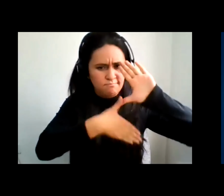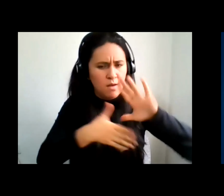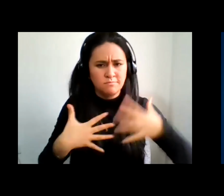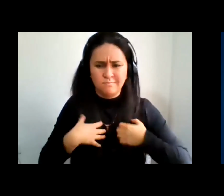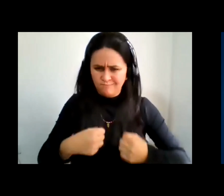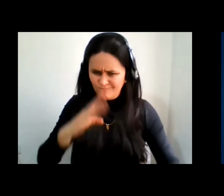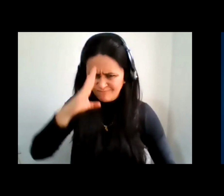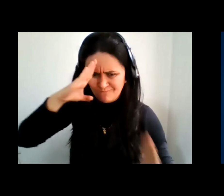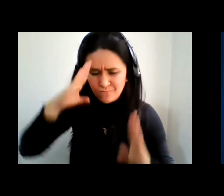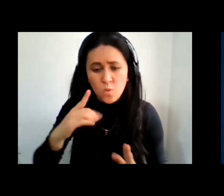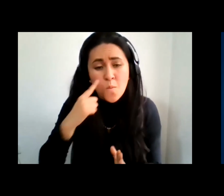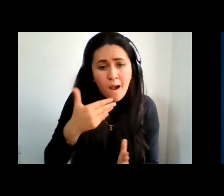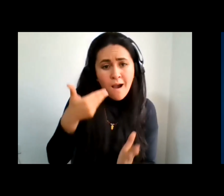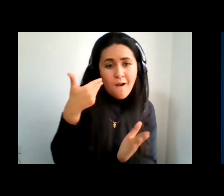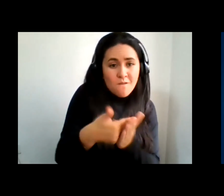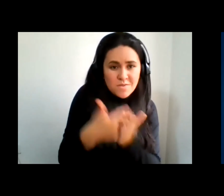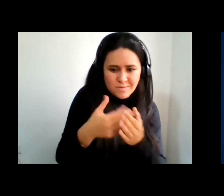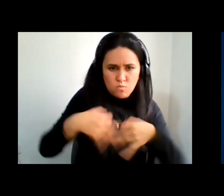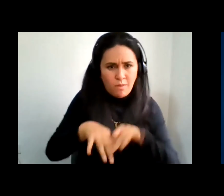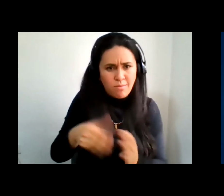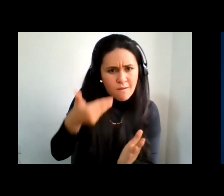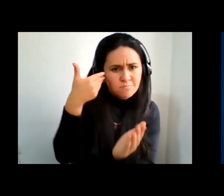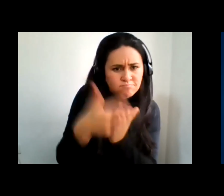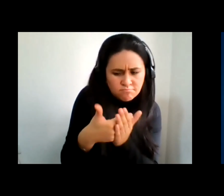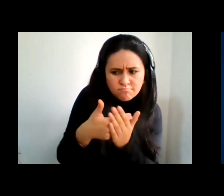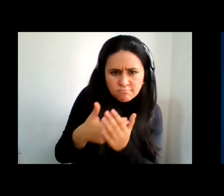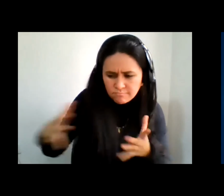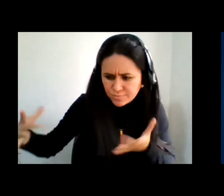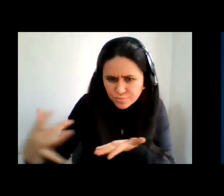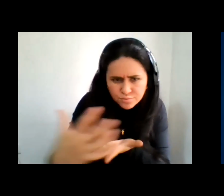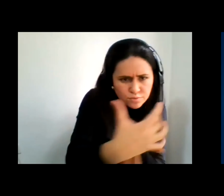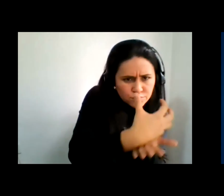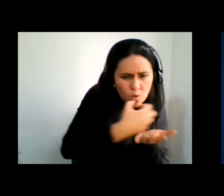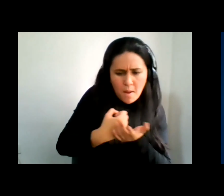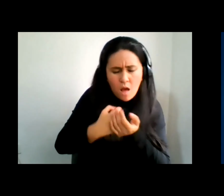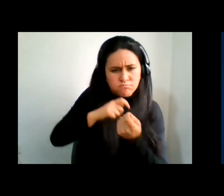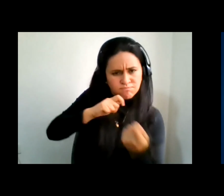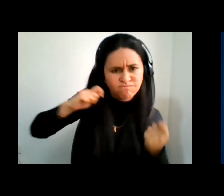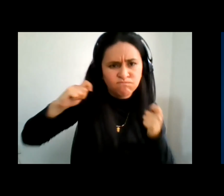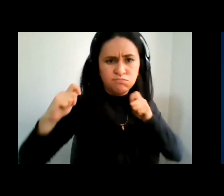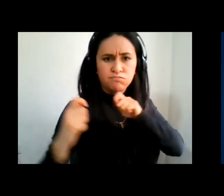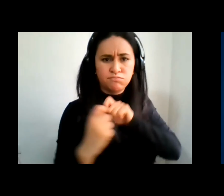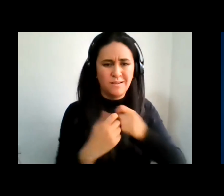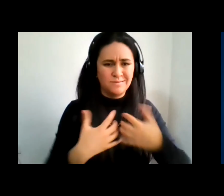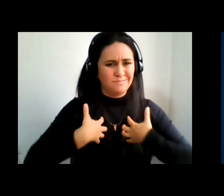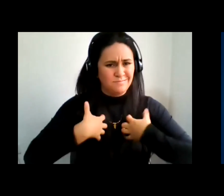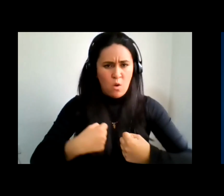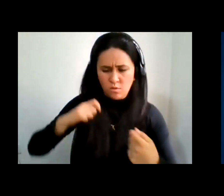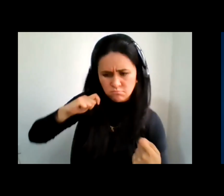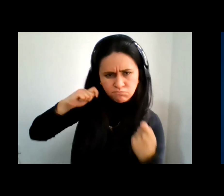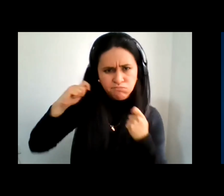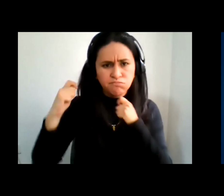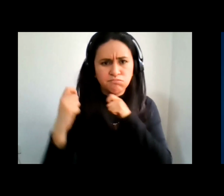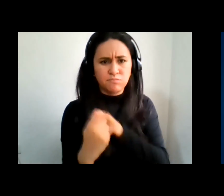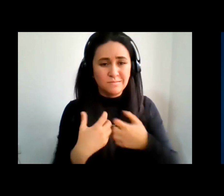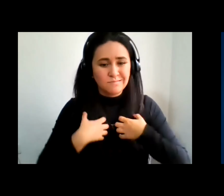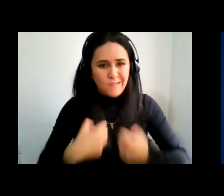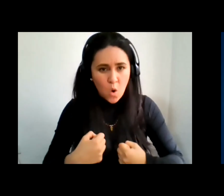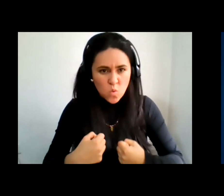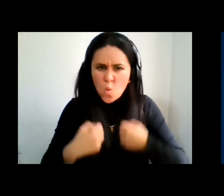generar la evidencia necesaria para poder transformar los sistemas de salud a través de